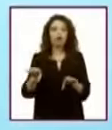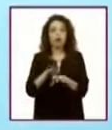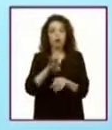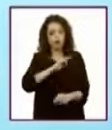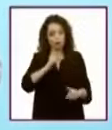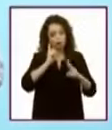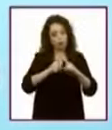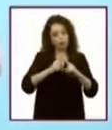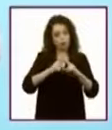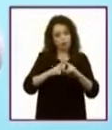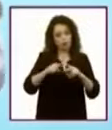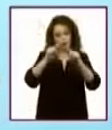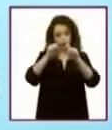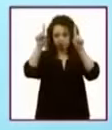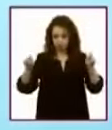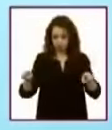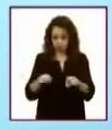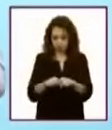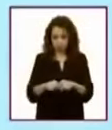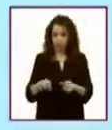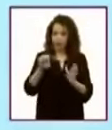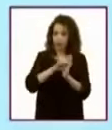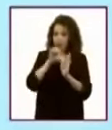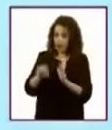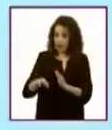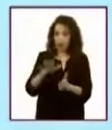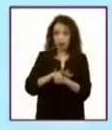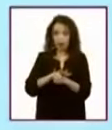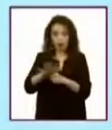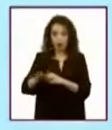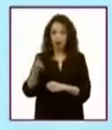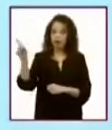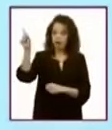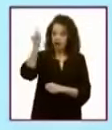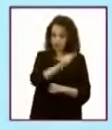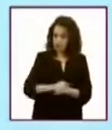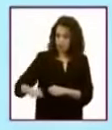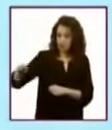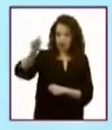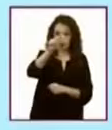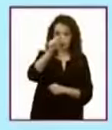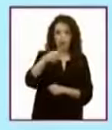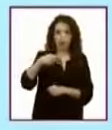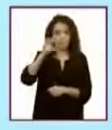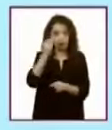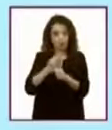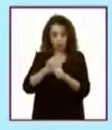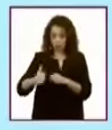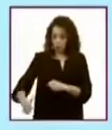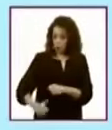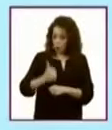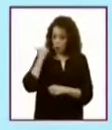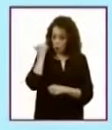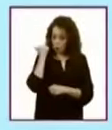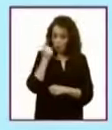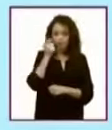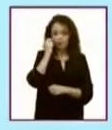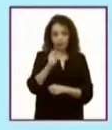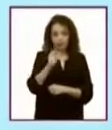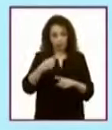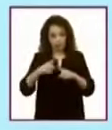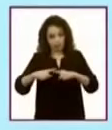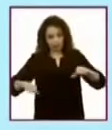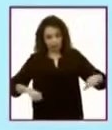peculiar, que es el círculo. Pero además, para aprovechar aún más las actividades del video, las y